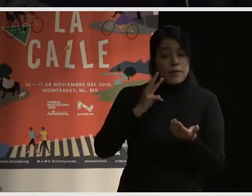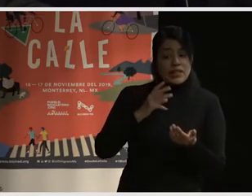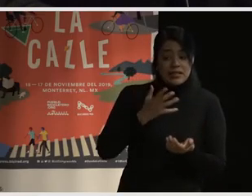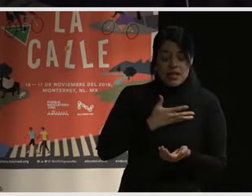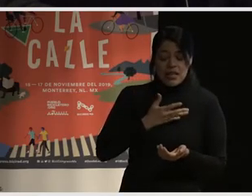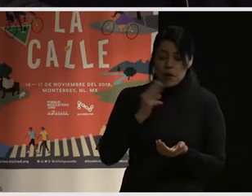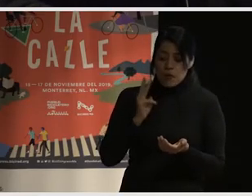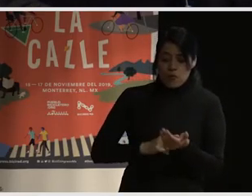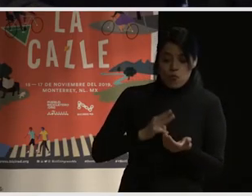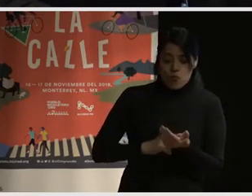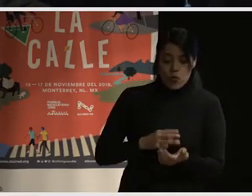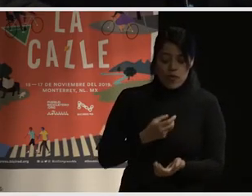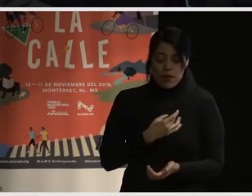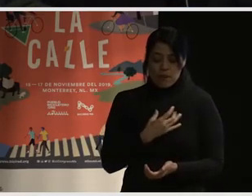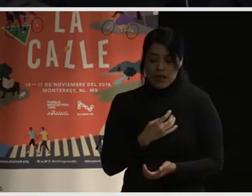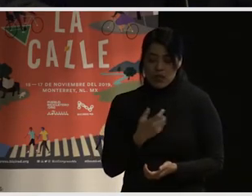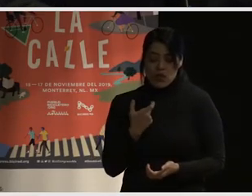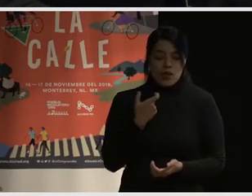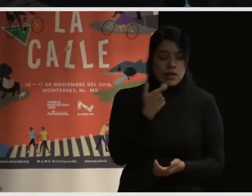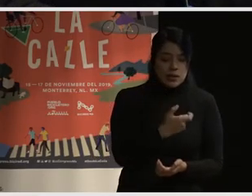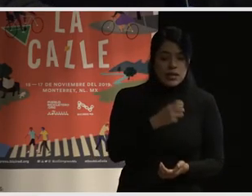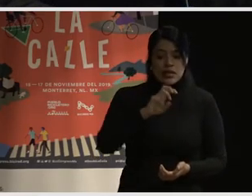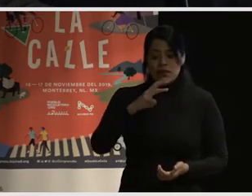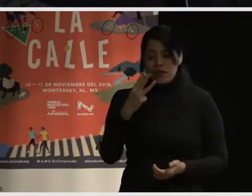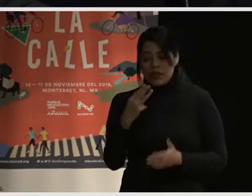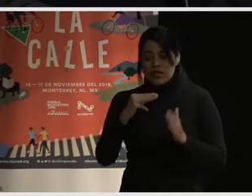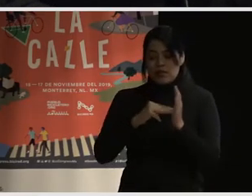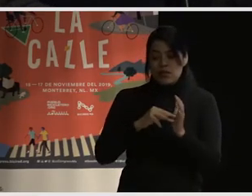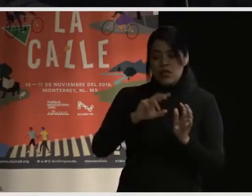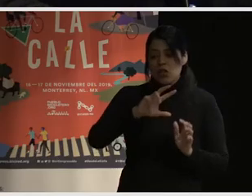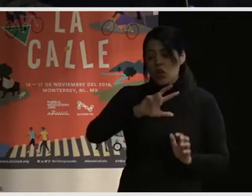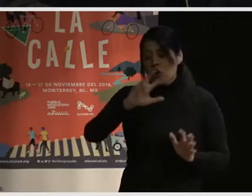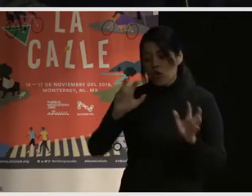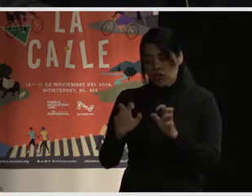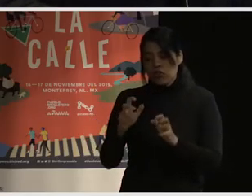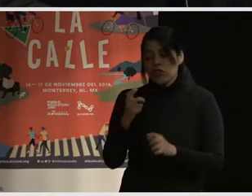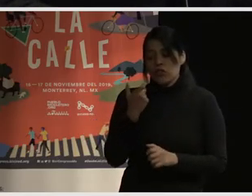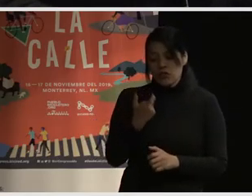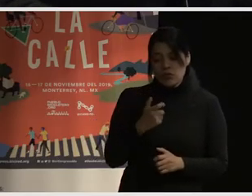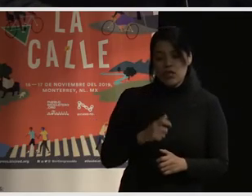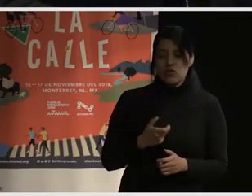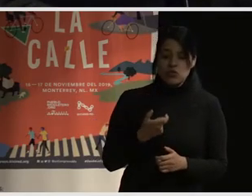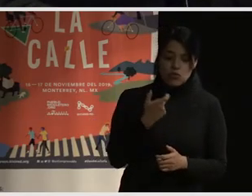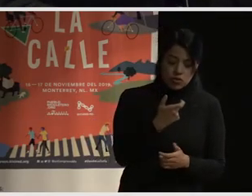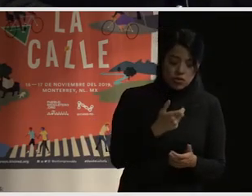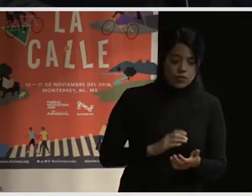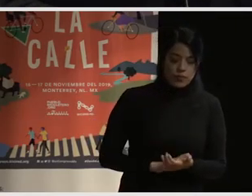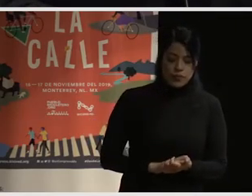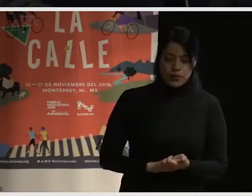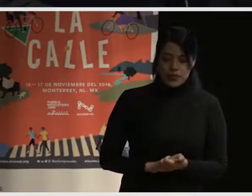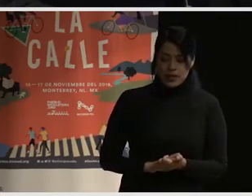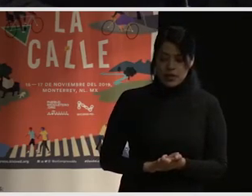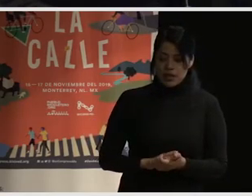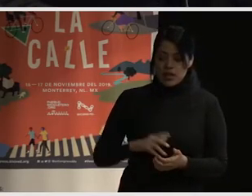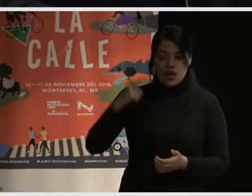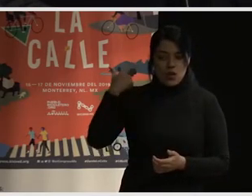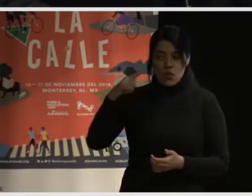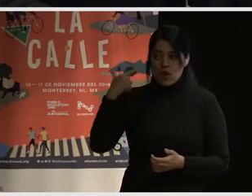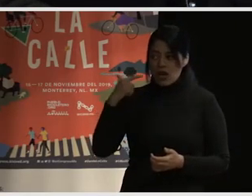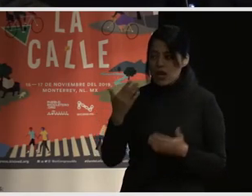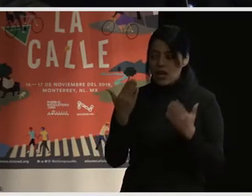miedo a pagar tres mil 782 pesos por estacionarse en la banqueta tendría que suceder otra cosa el tema de cómo regresa en guadalajara no